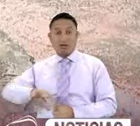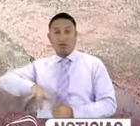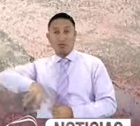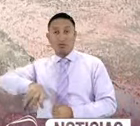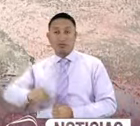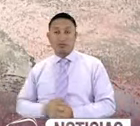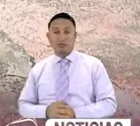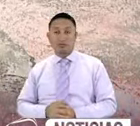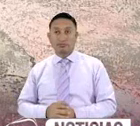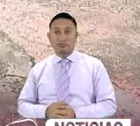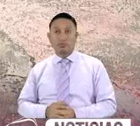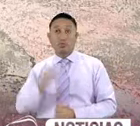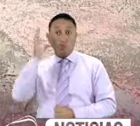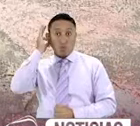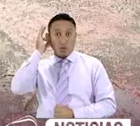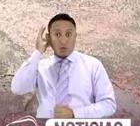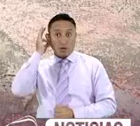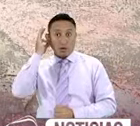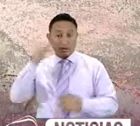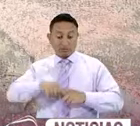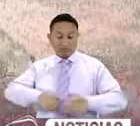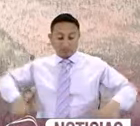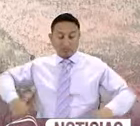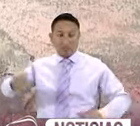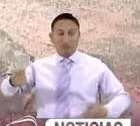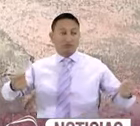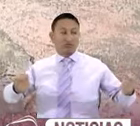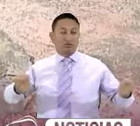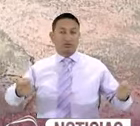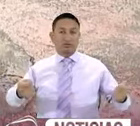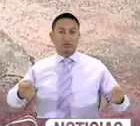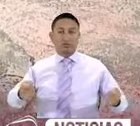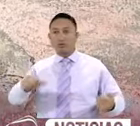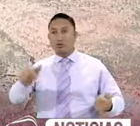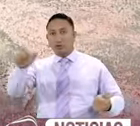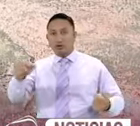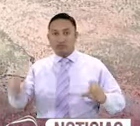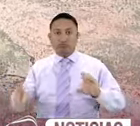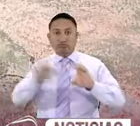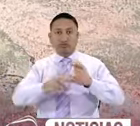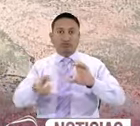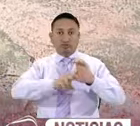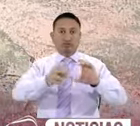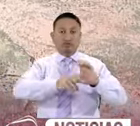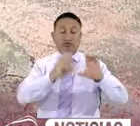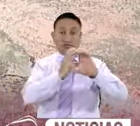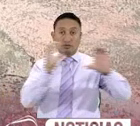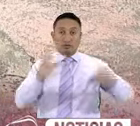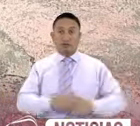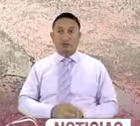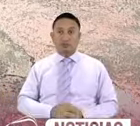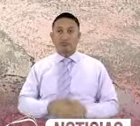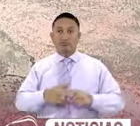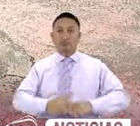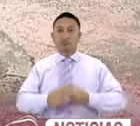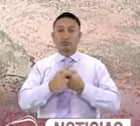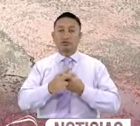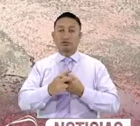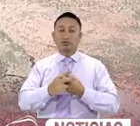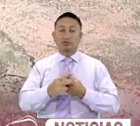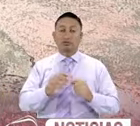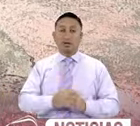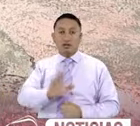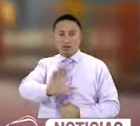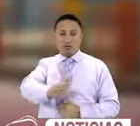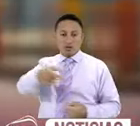chicas que tenían cuchillos y navajas, hubieron más delincuentes, digamos, y empezaron a amedrentarlos.